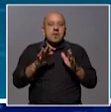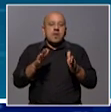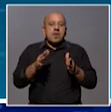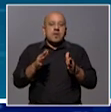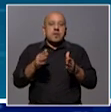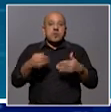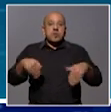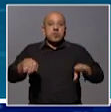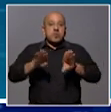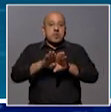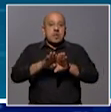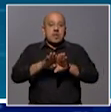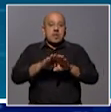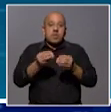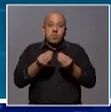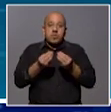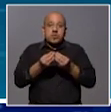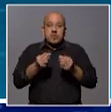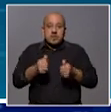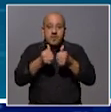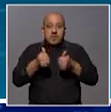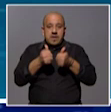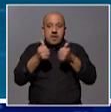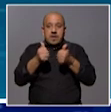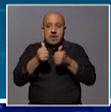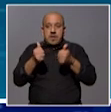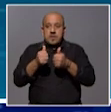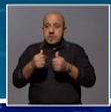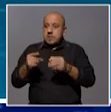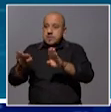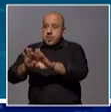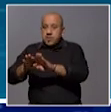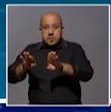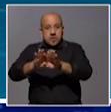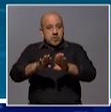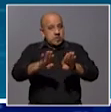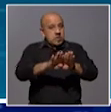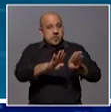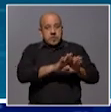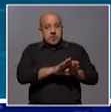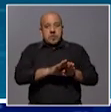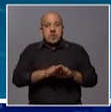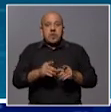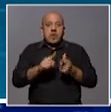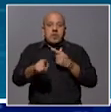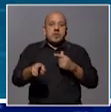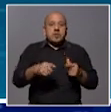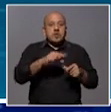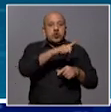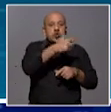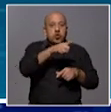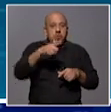de muchas de las actividades relevantes que genera generaban aglomeración de gente en los centros